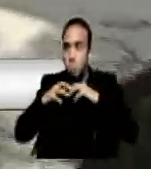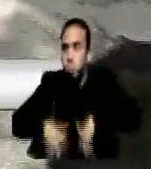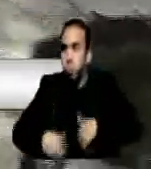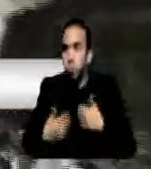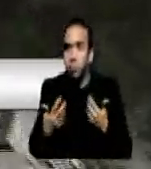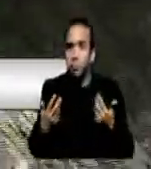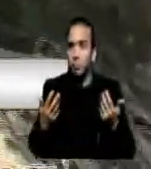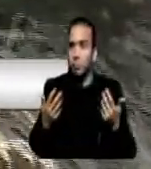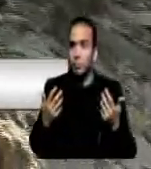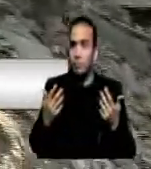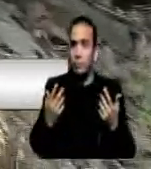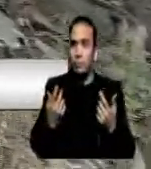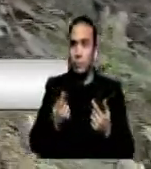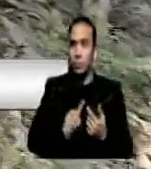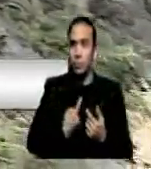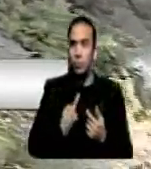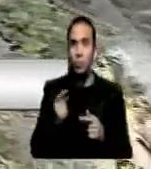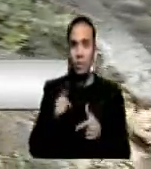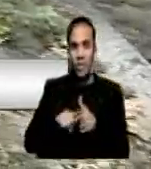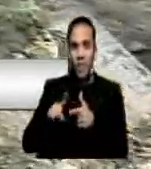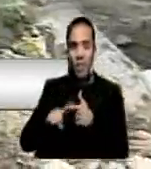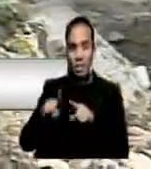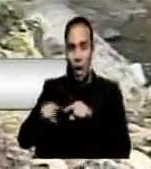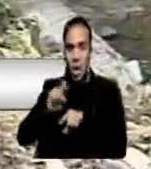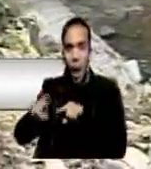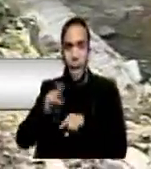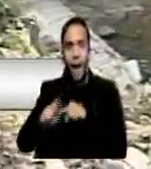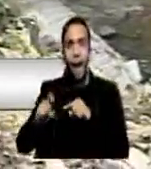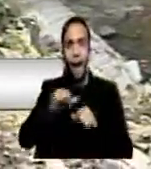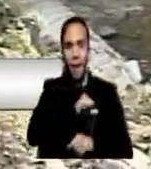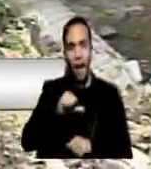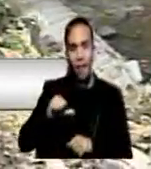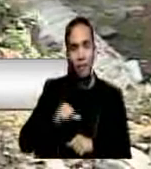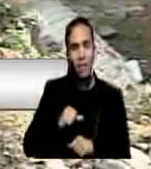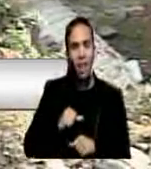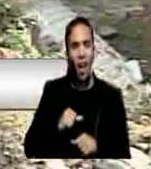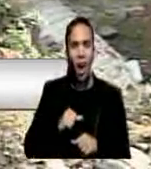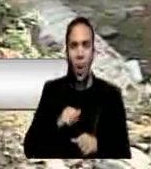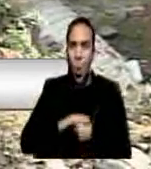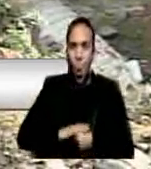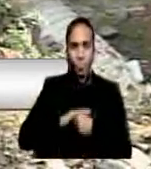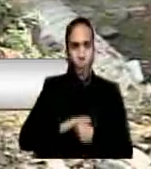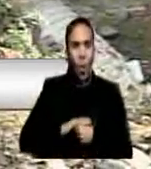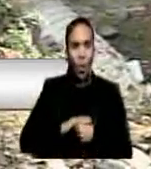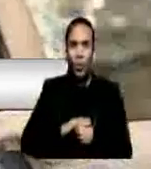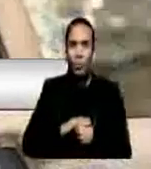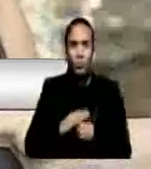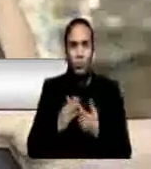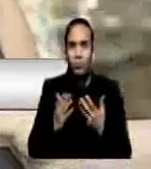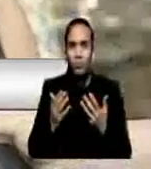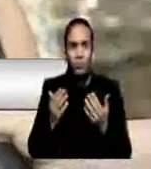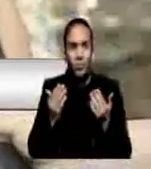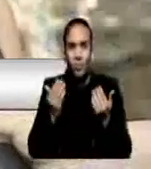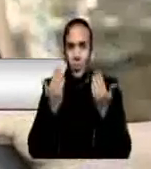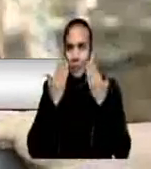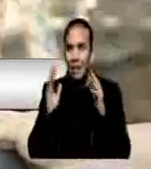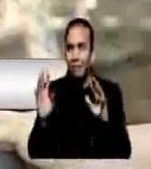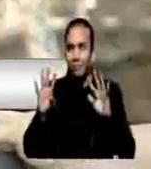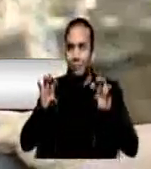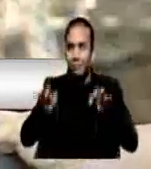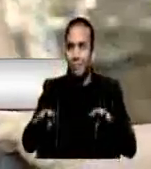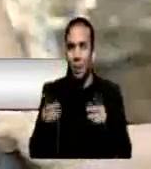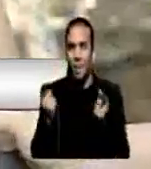jurisdicción municipal y varias llamadas a la alcaldía los ha sentado en el incómodo sofá de la incertidumbre pues que no hay fondos para